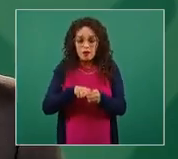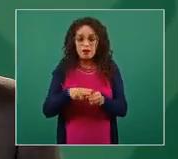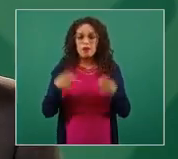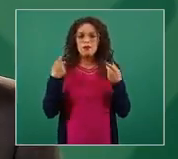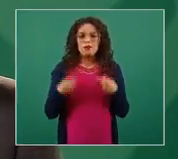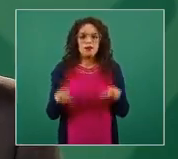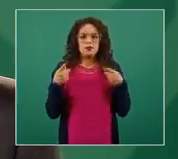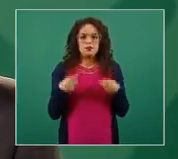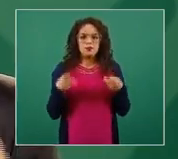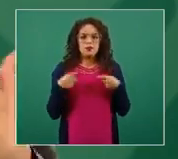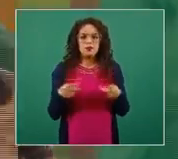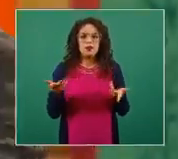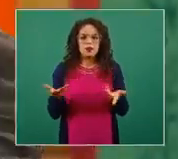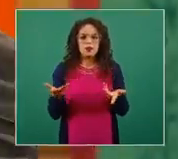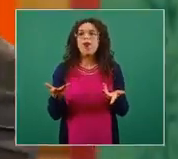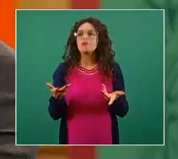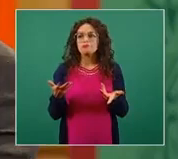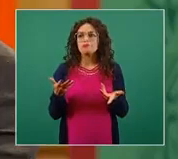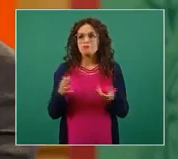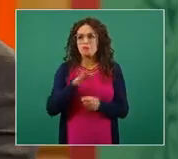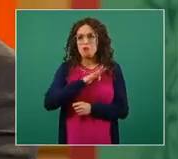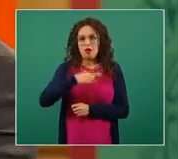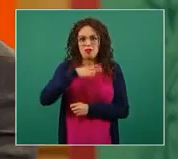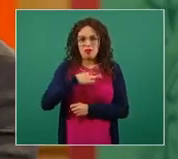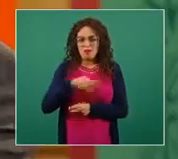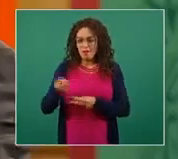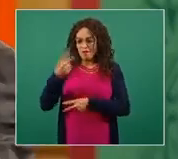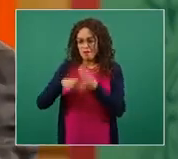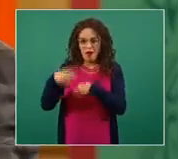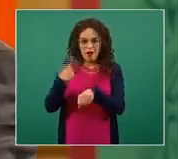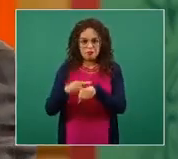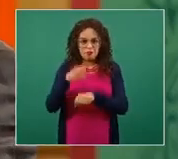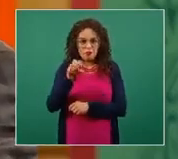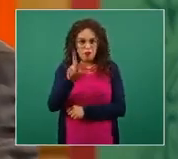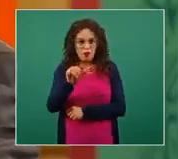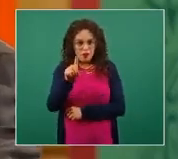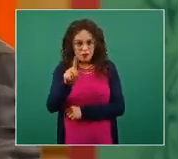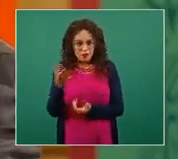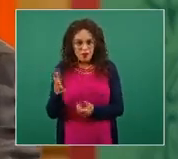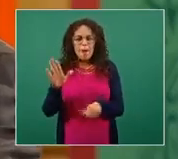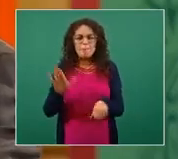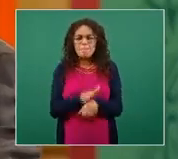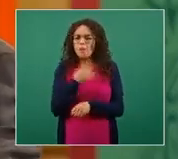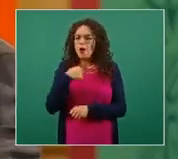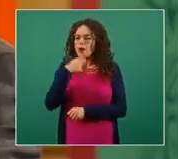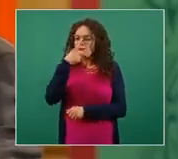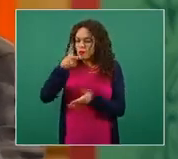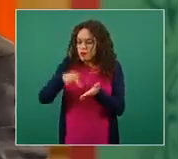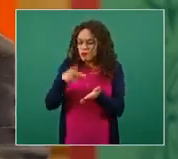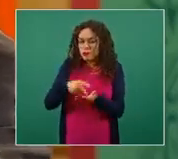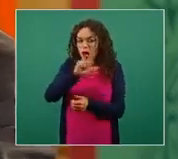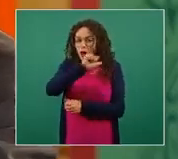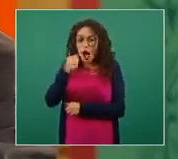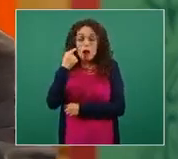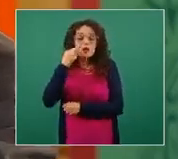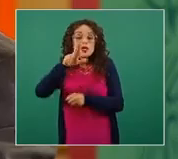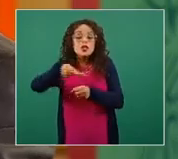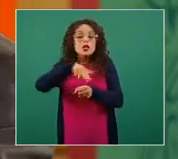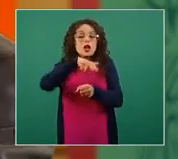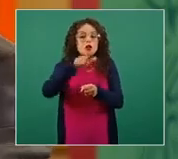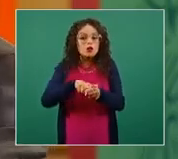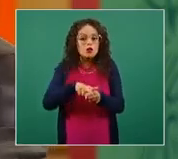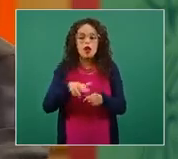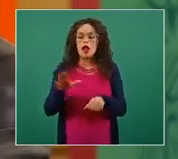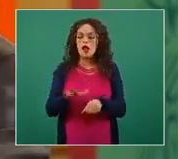personas pudieran infectarse y desarrollar COVID. ¿Por qué enfatizo que son condiciones naturales? Porque por razones